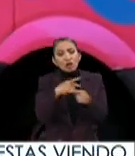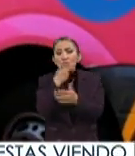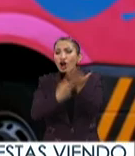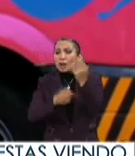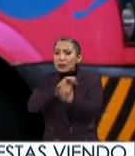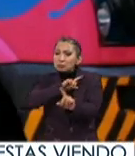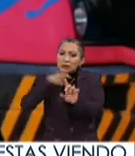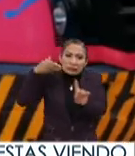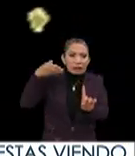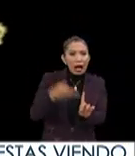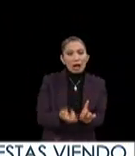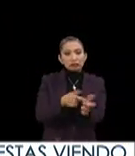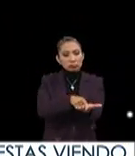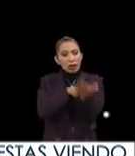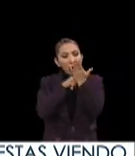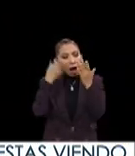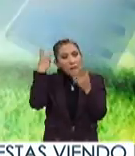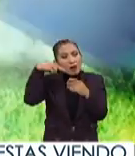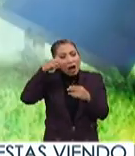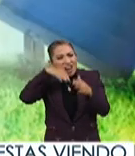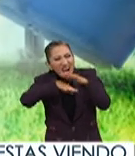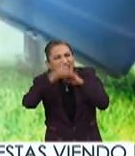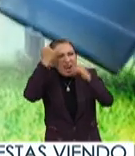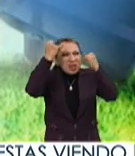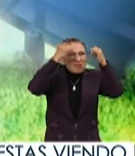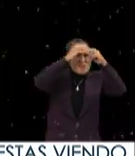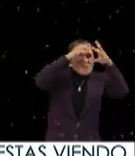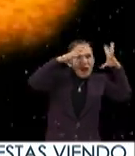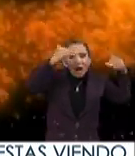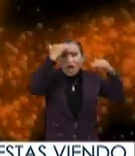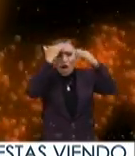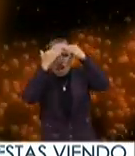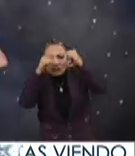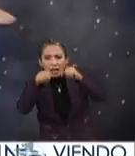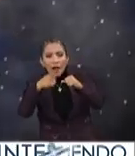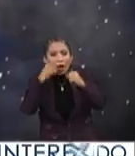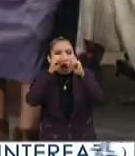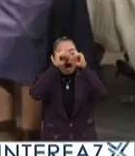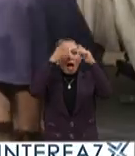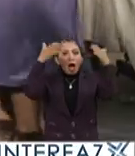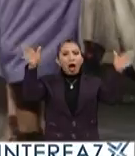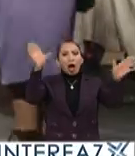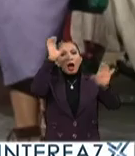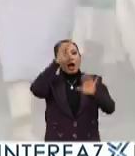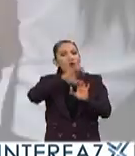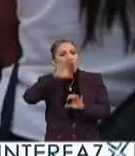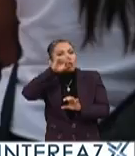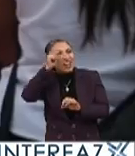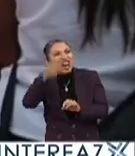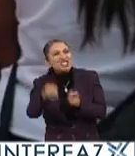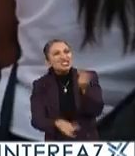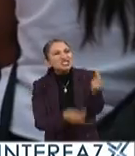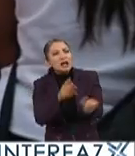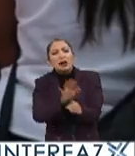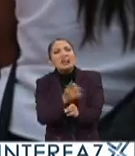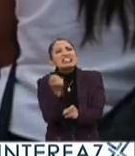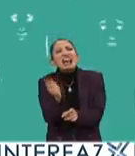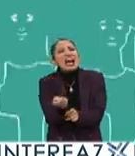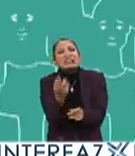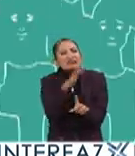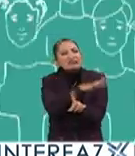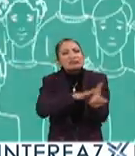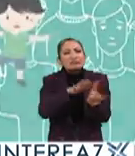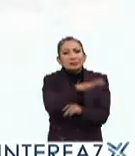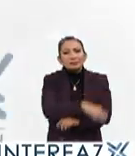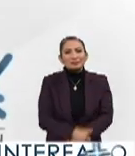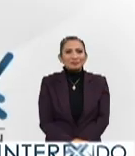programas especializados que nos han hecho viajar, imaginar, conocer y despertar en nosotros la curiosidad por preguntarnos qué nos